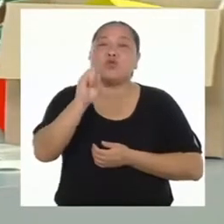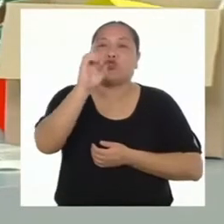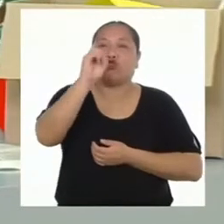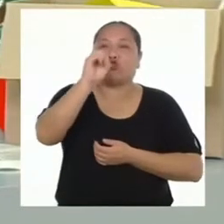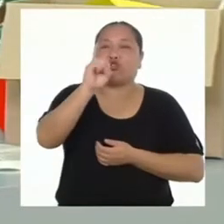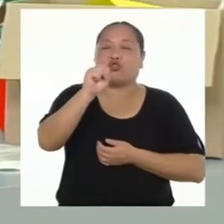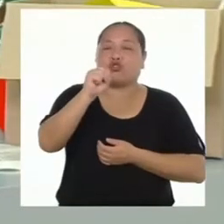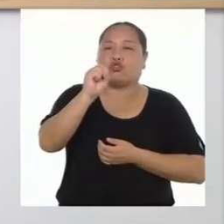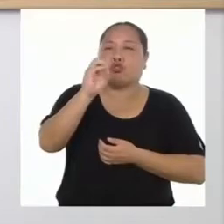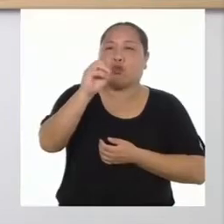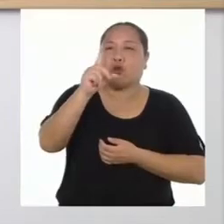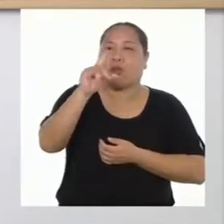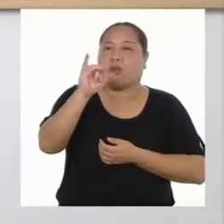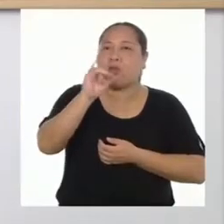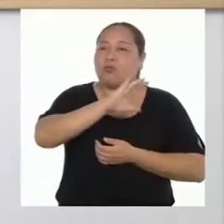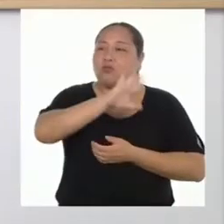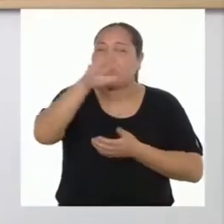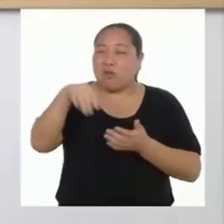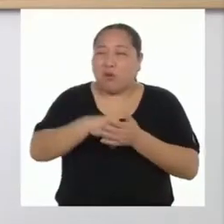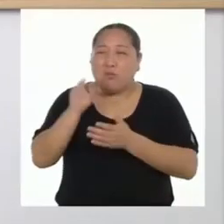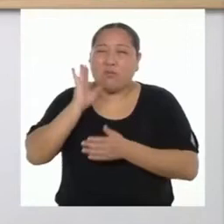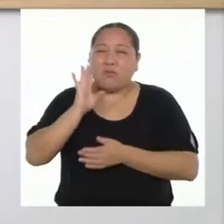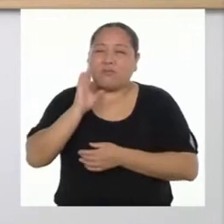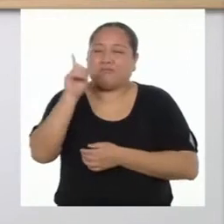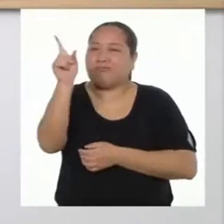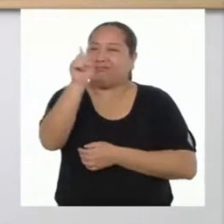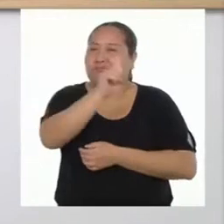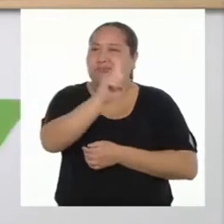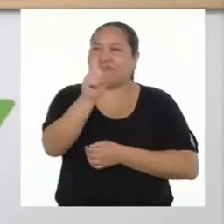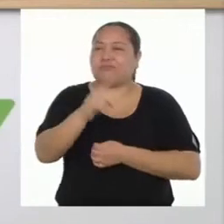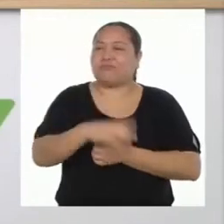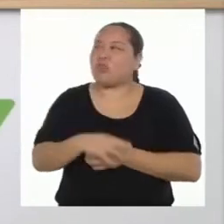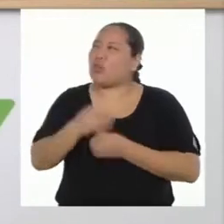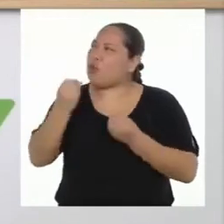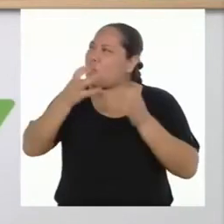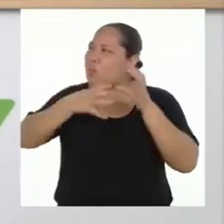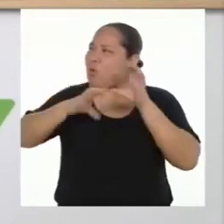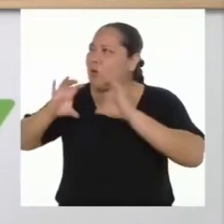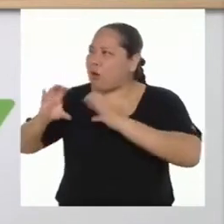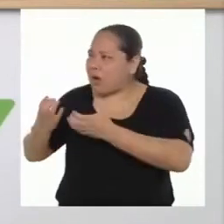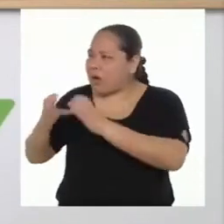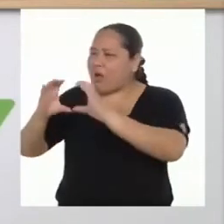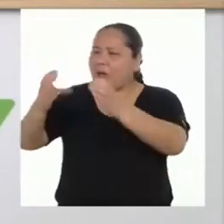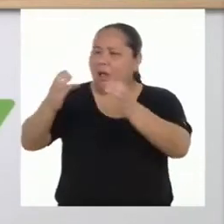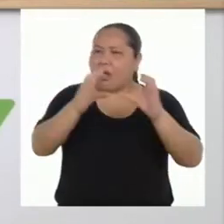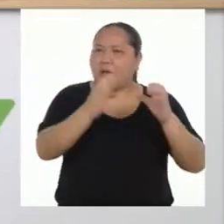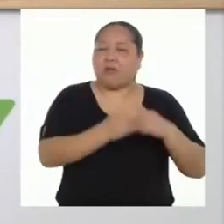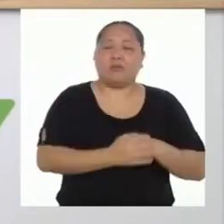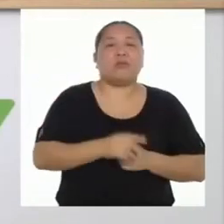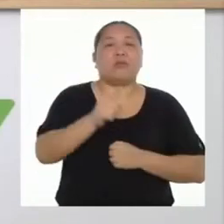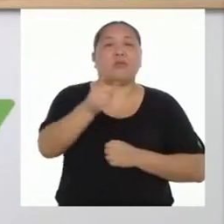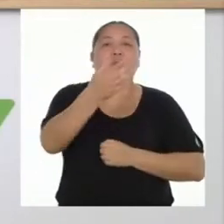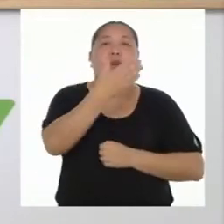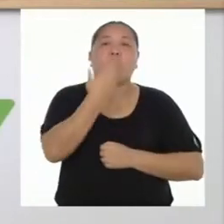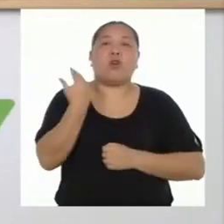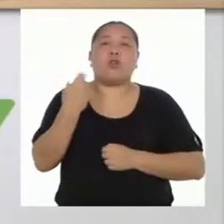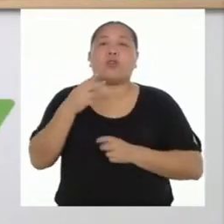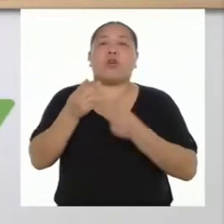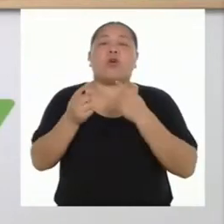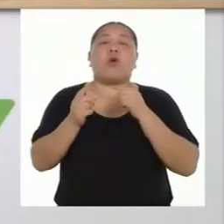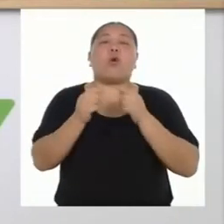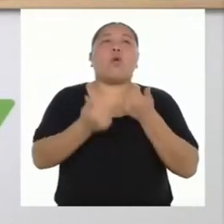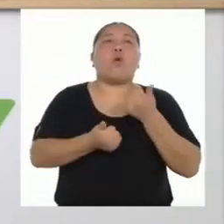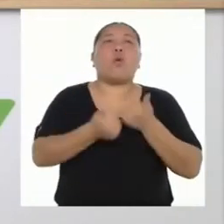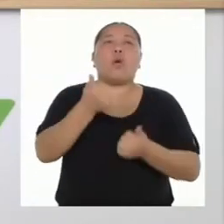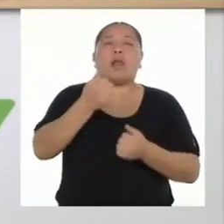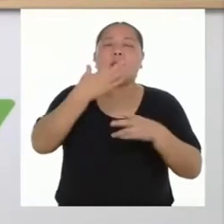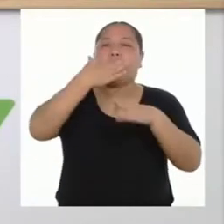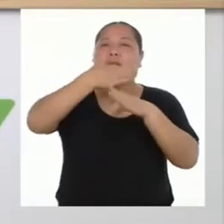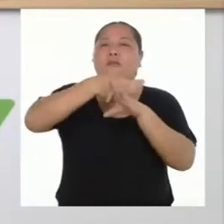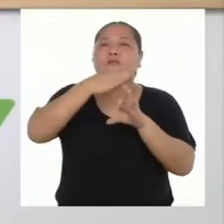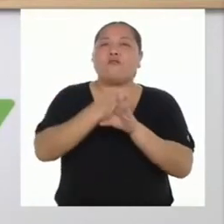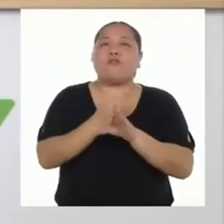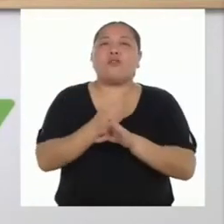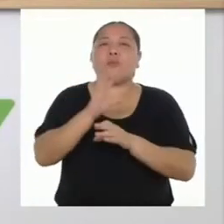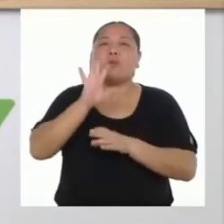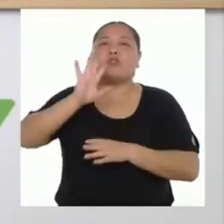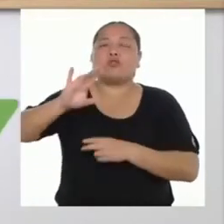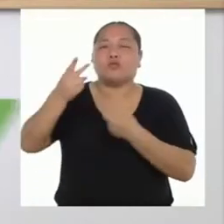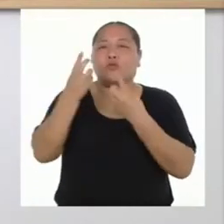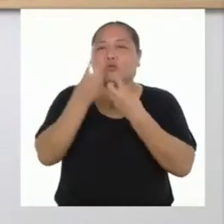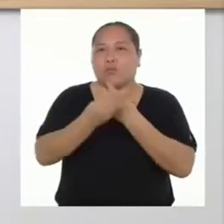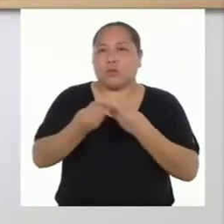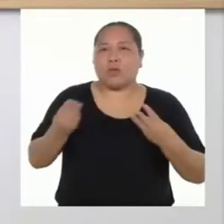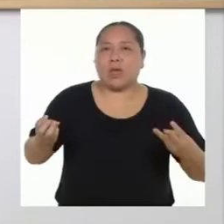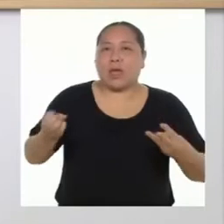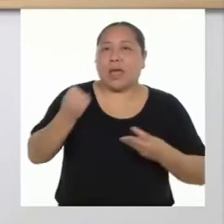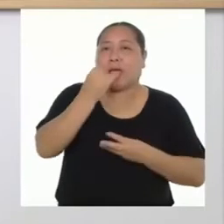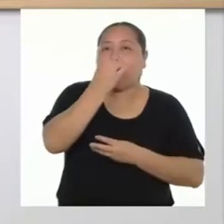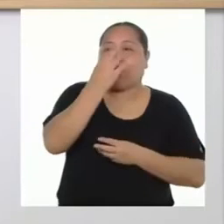los residuos sólidos? Muy buena pregunta, Rodrigo. La forma más común es clasificarlos según el tipo de material y por eso en